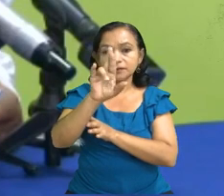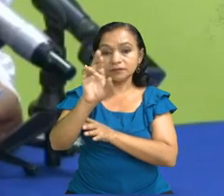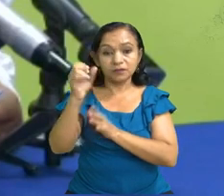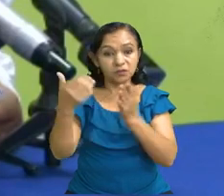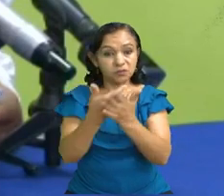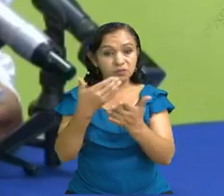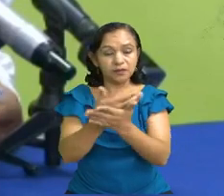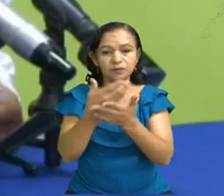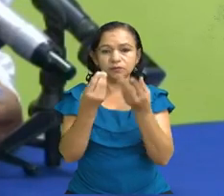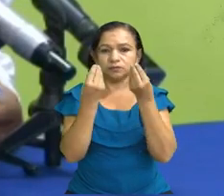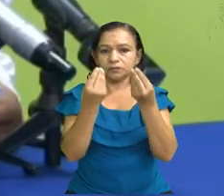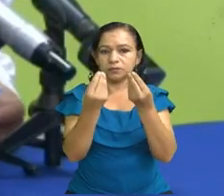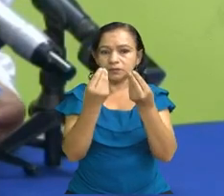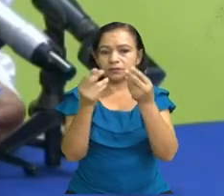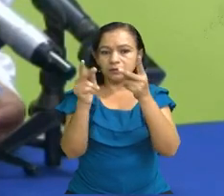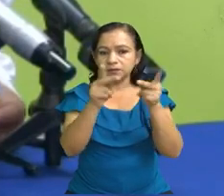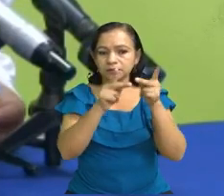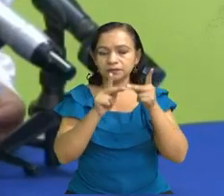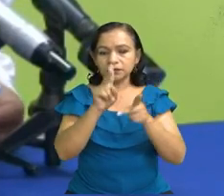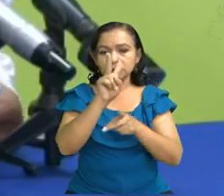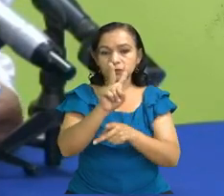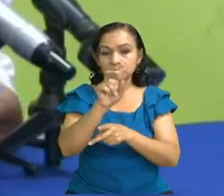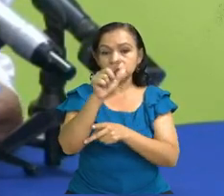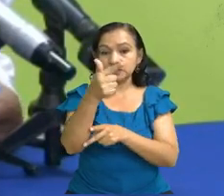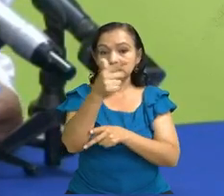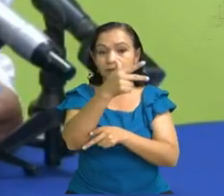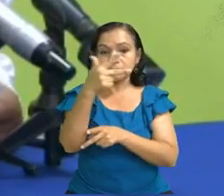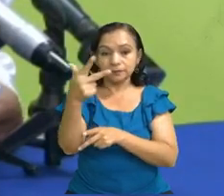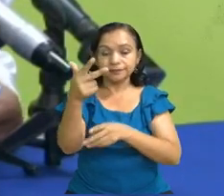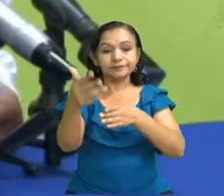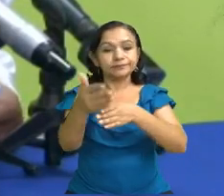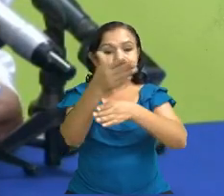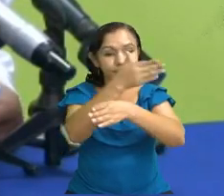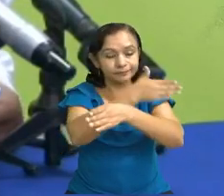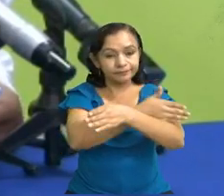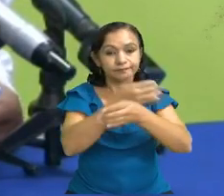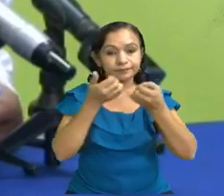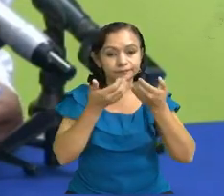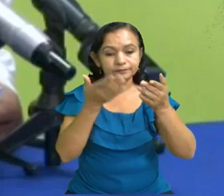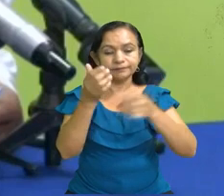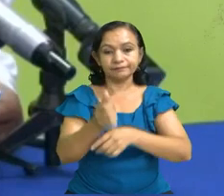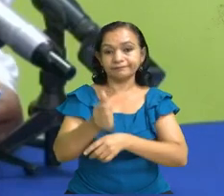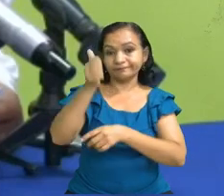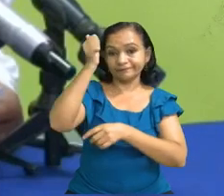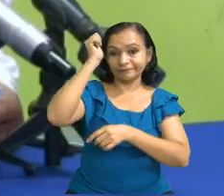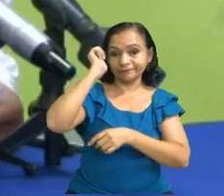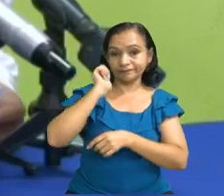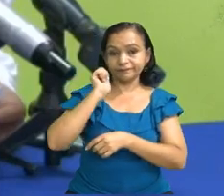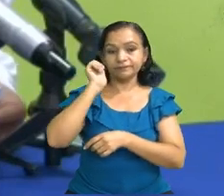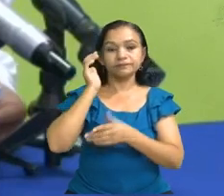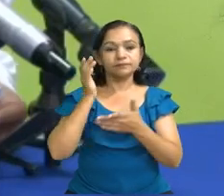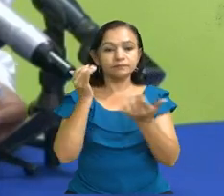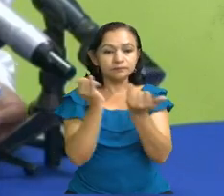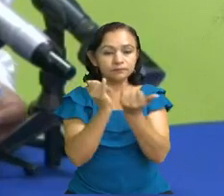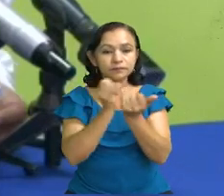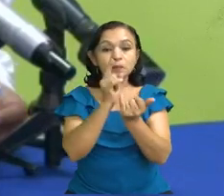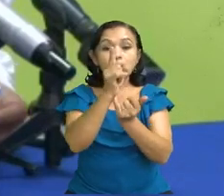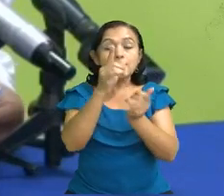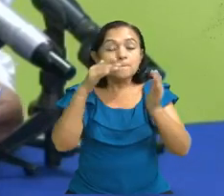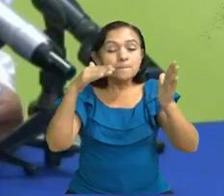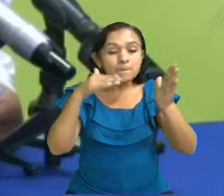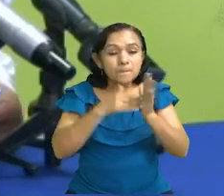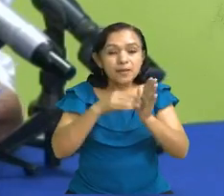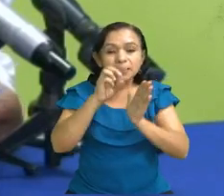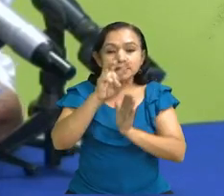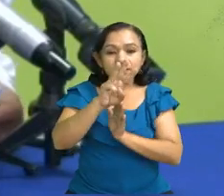una cantidad importante en relación a los 278 casos que habían reportado hasta el día de ayer. También reportan que hay